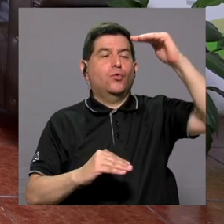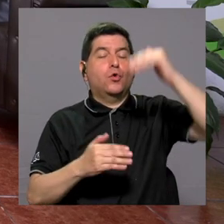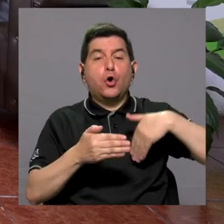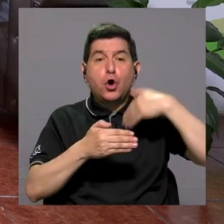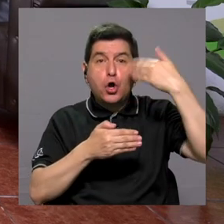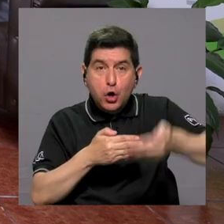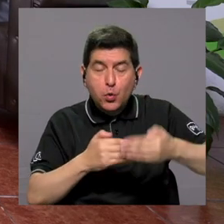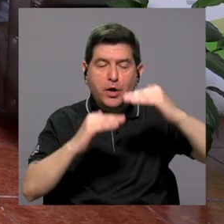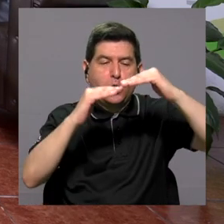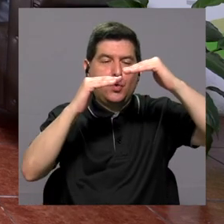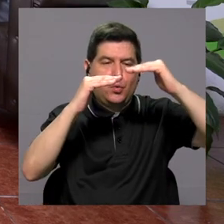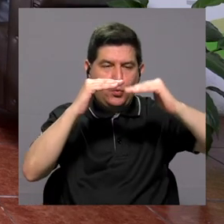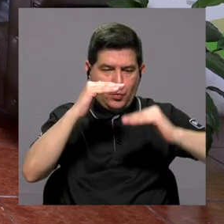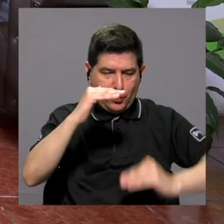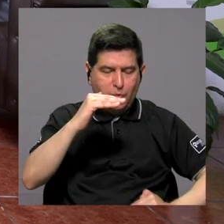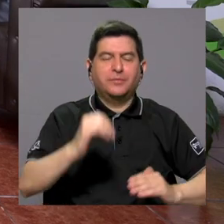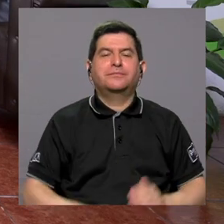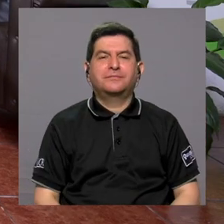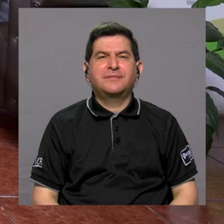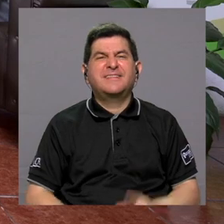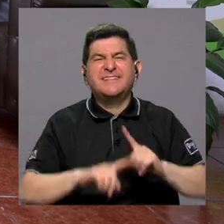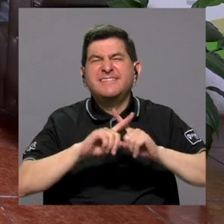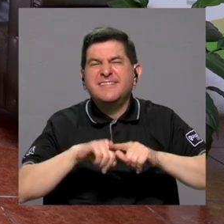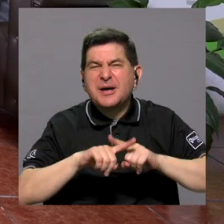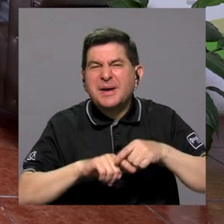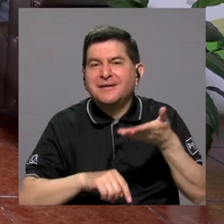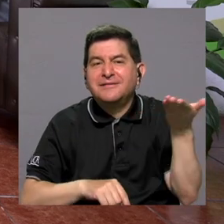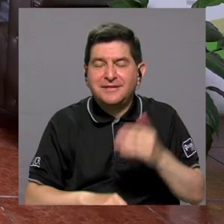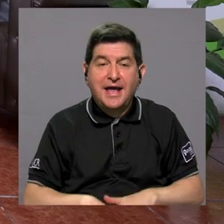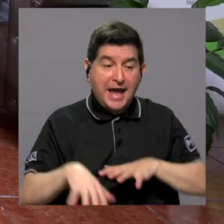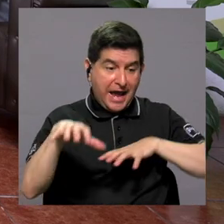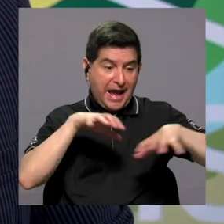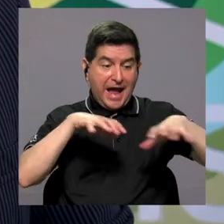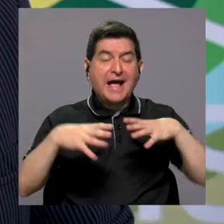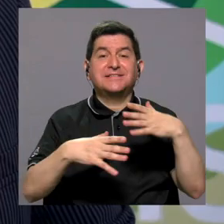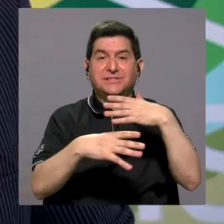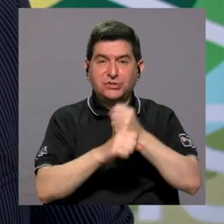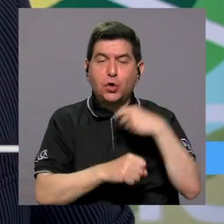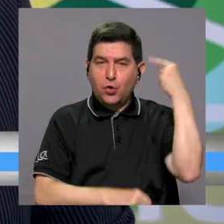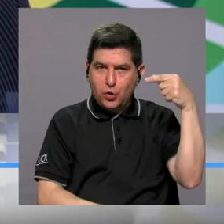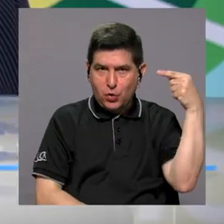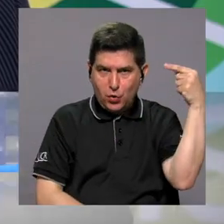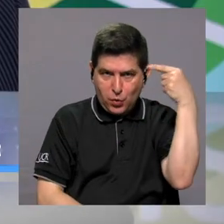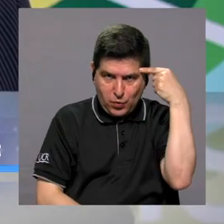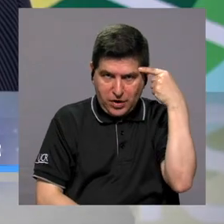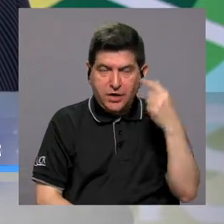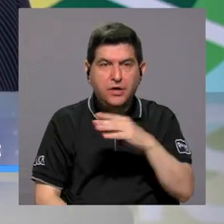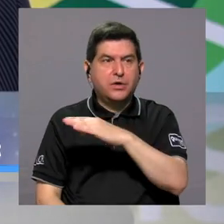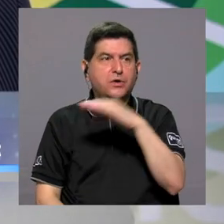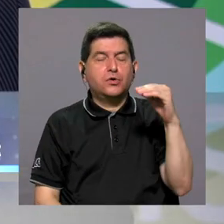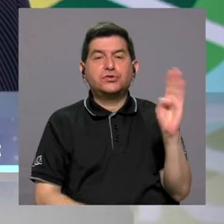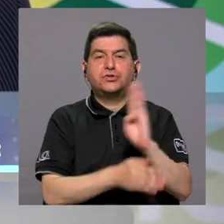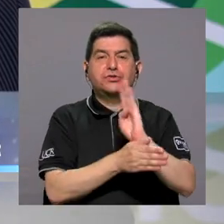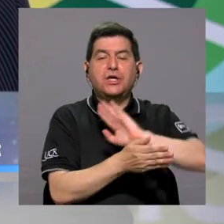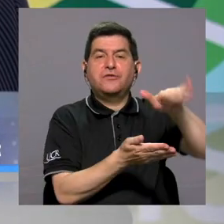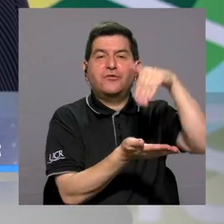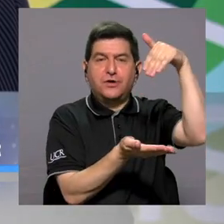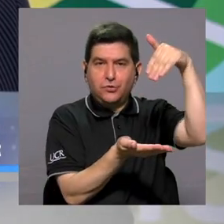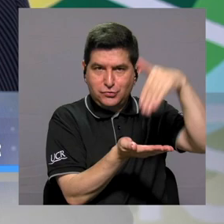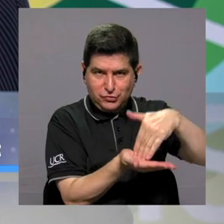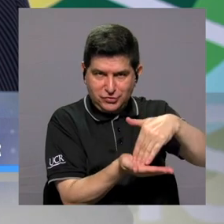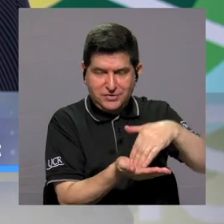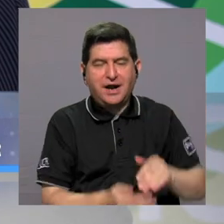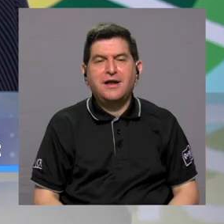empezar a bajar mucho depende de qué acciones vayan a tomar los gobiernos de los bancos centrales